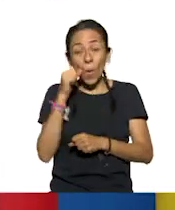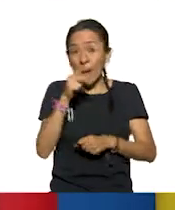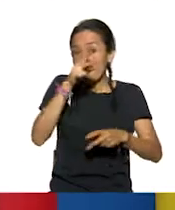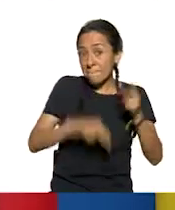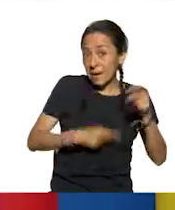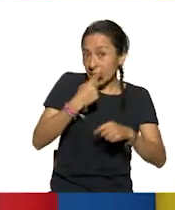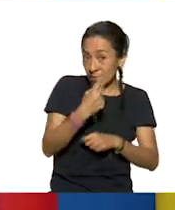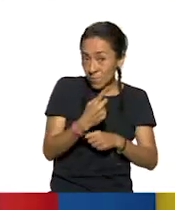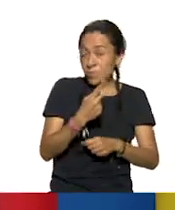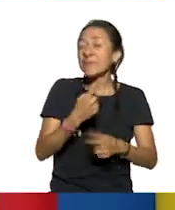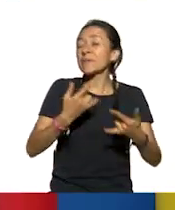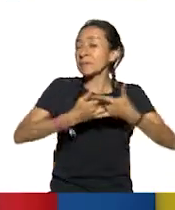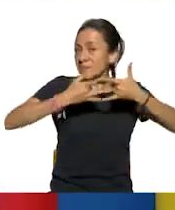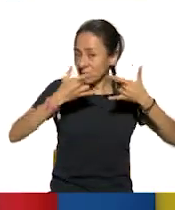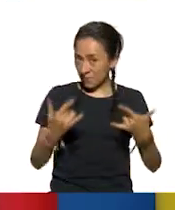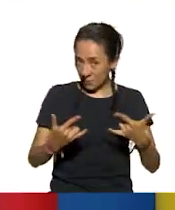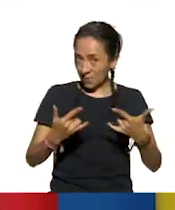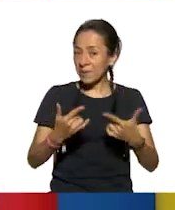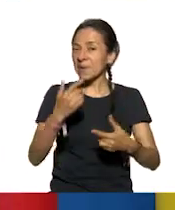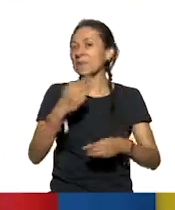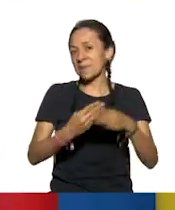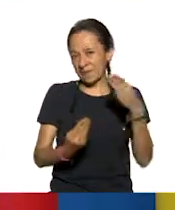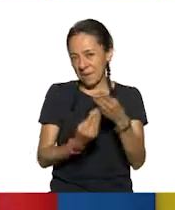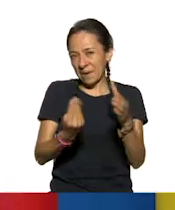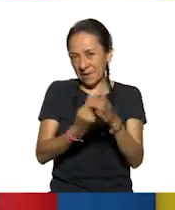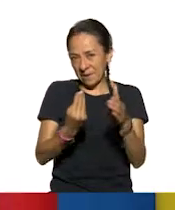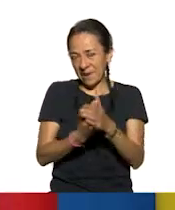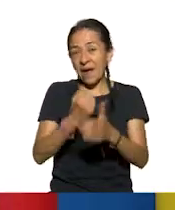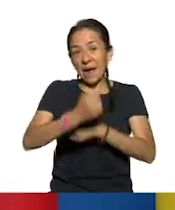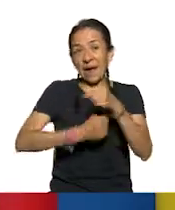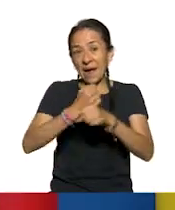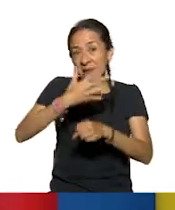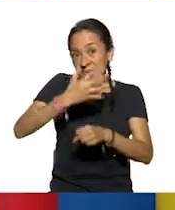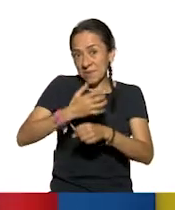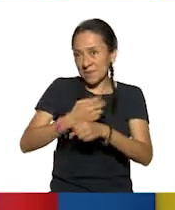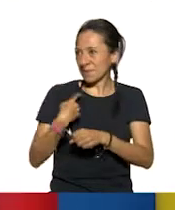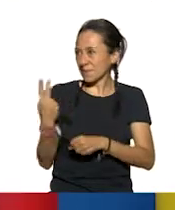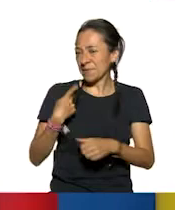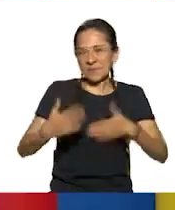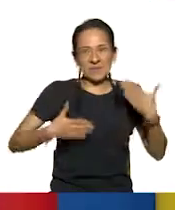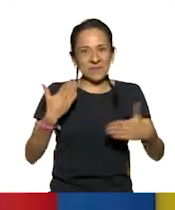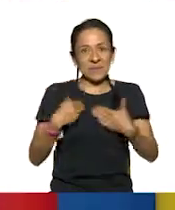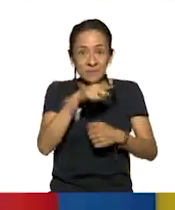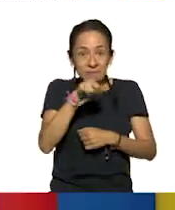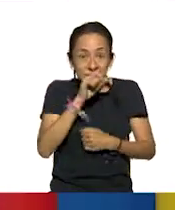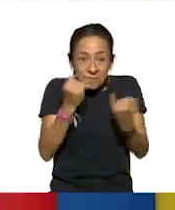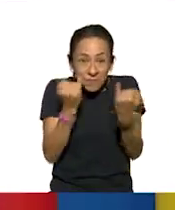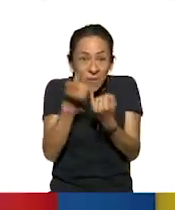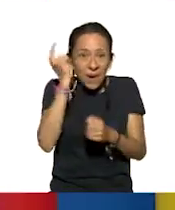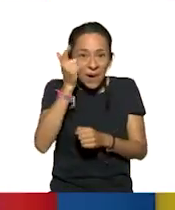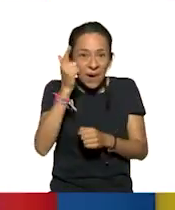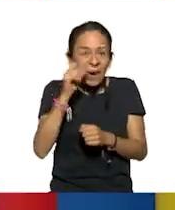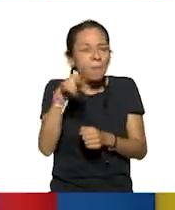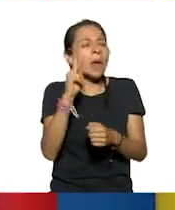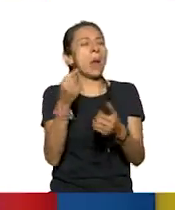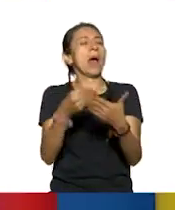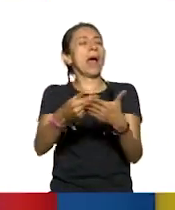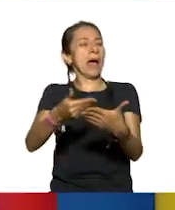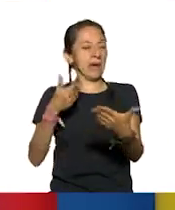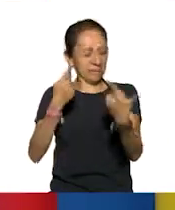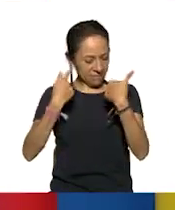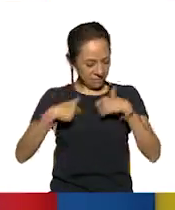y espero que lo hayan disfrutado tanto como nosotras. Nos vemos en la próxima, pero antes vamos a movernos un